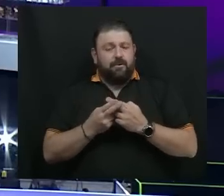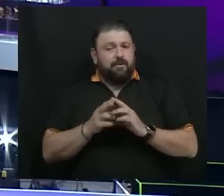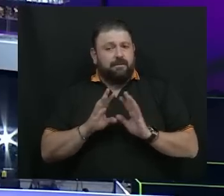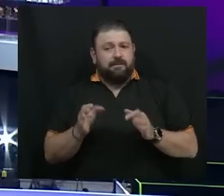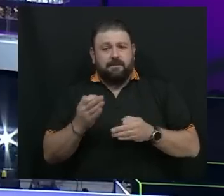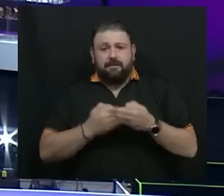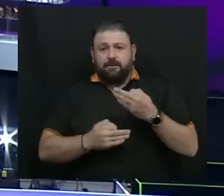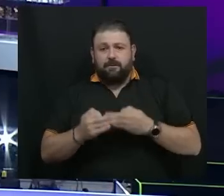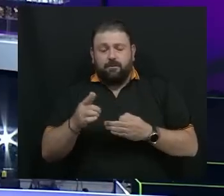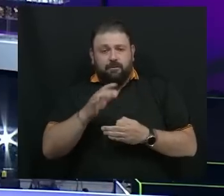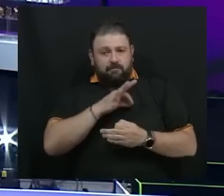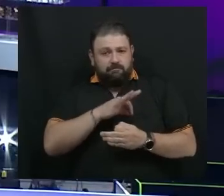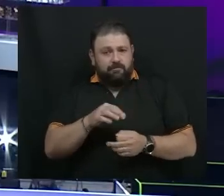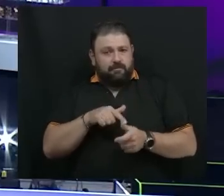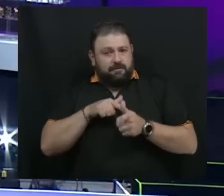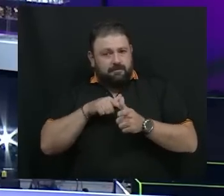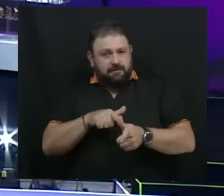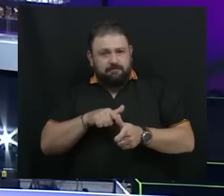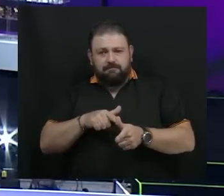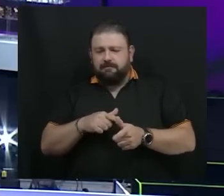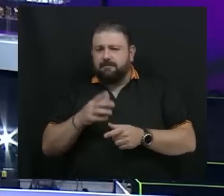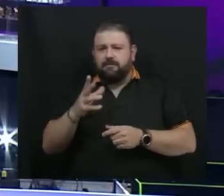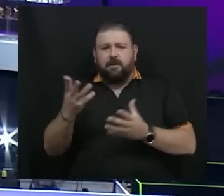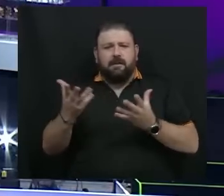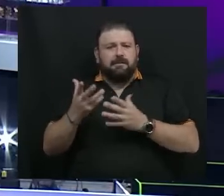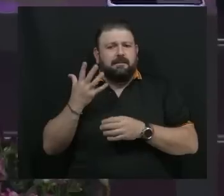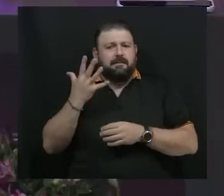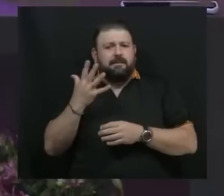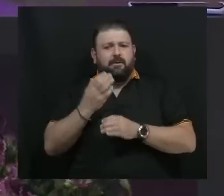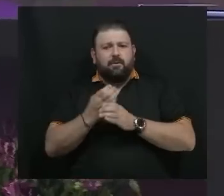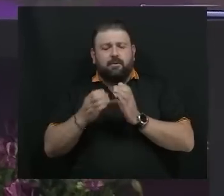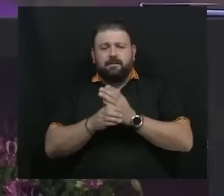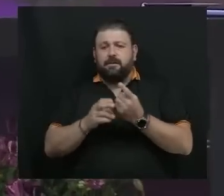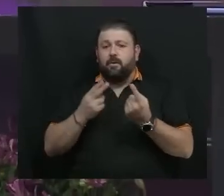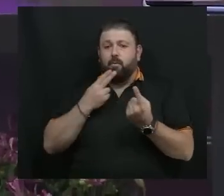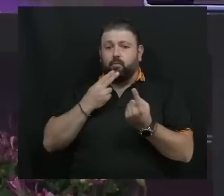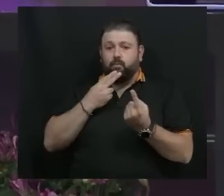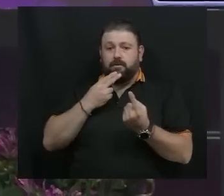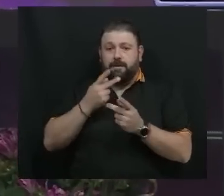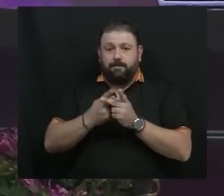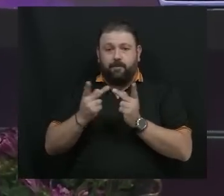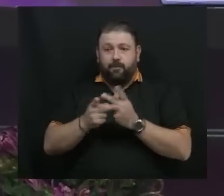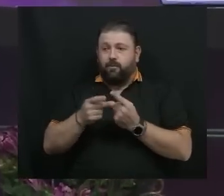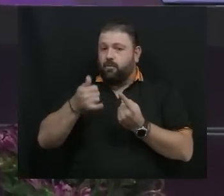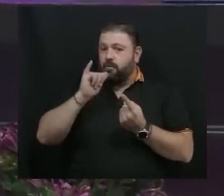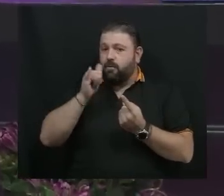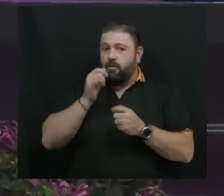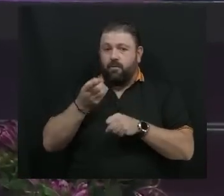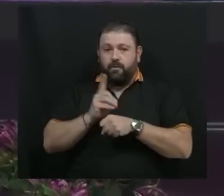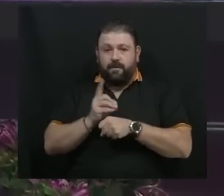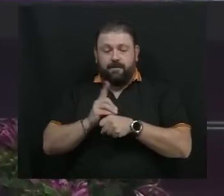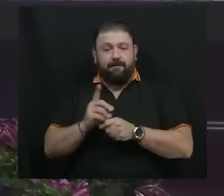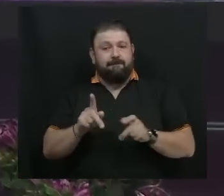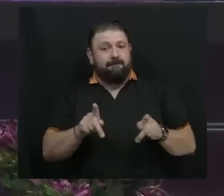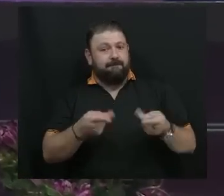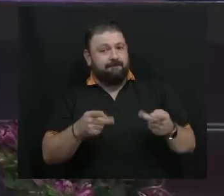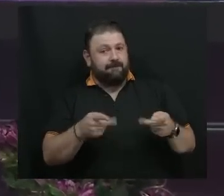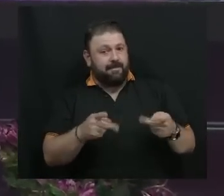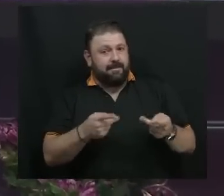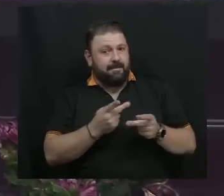y en lo que te tienes que enfocar es en hacer 5 cosas básicas. Usar el producto todos los días. Vender producto todos los